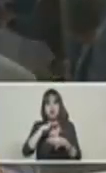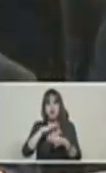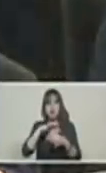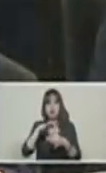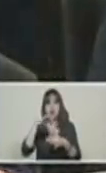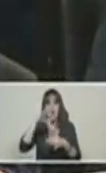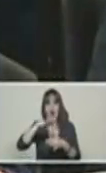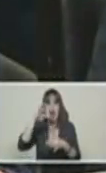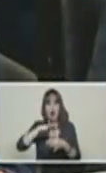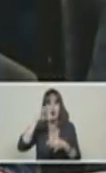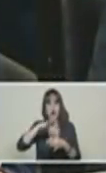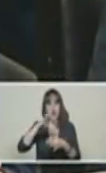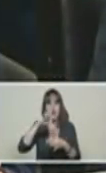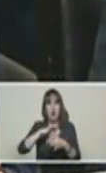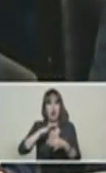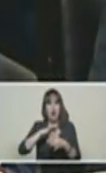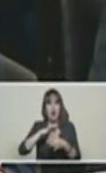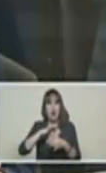Ha arrancado muy bien.